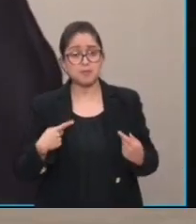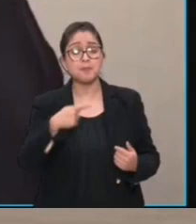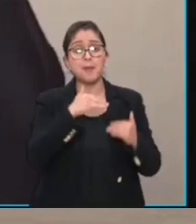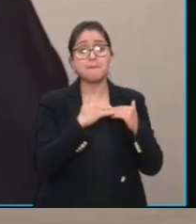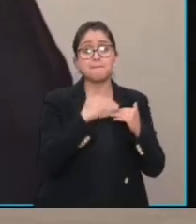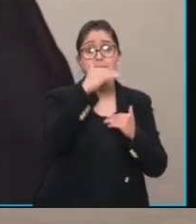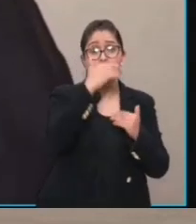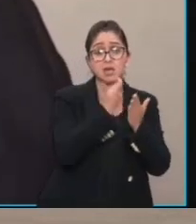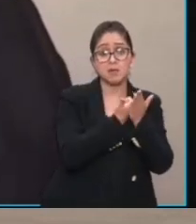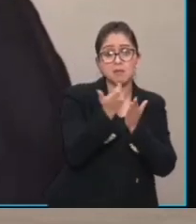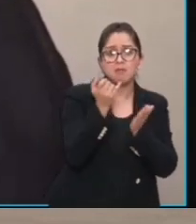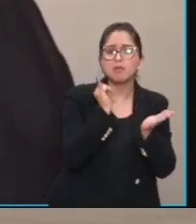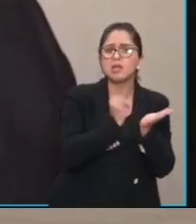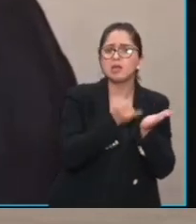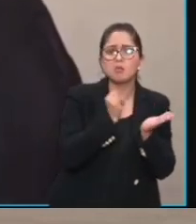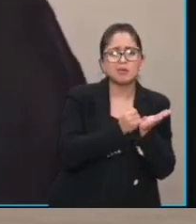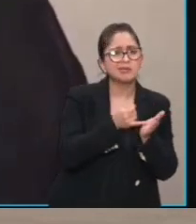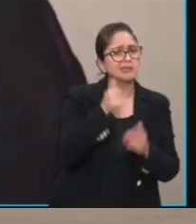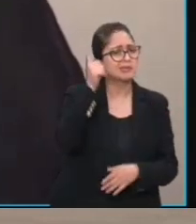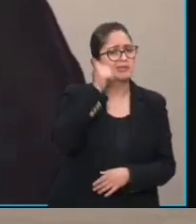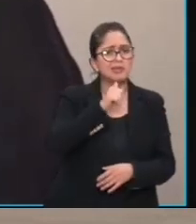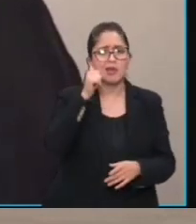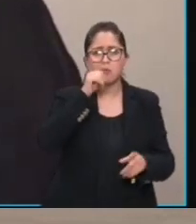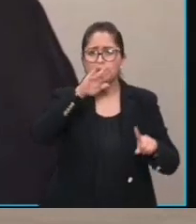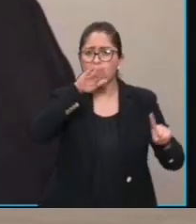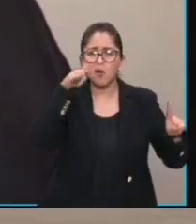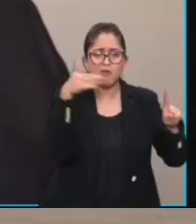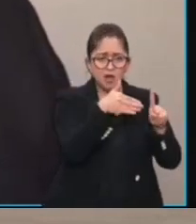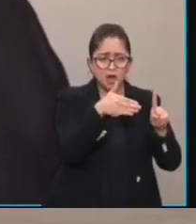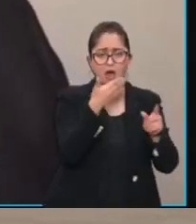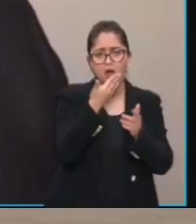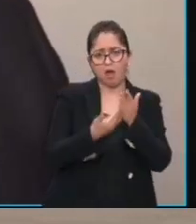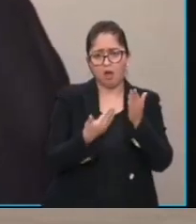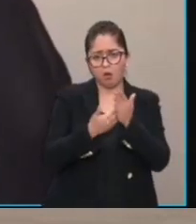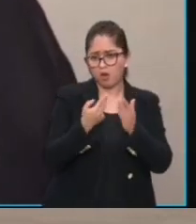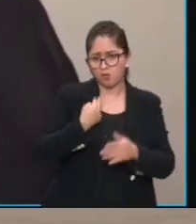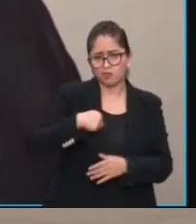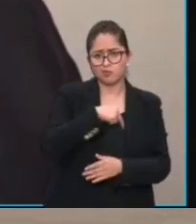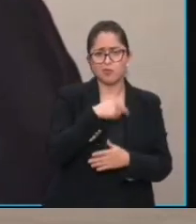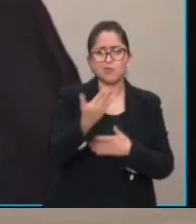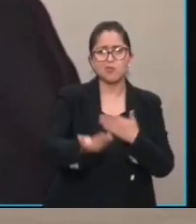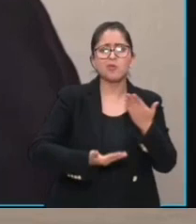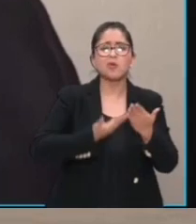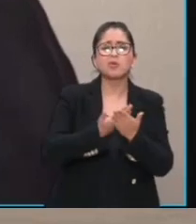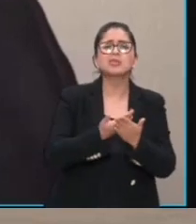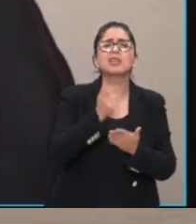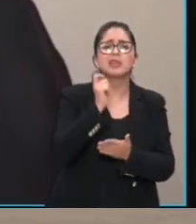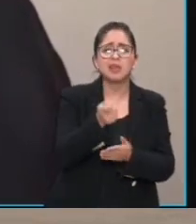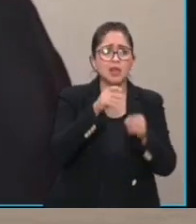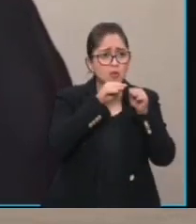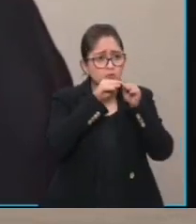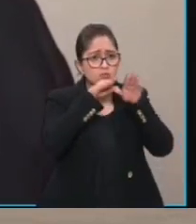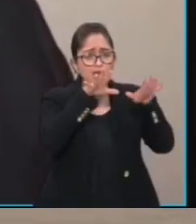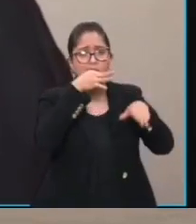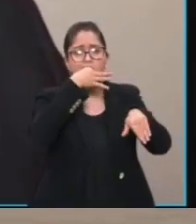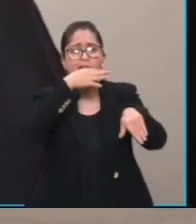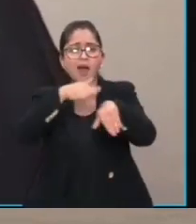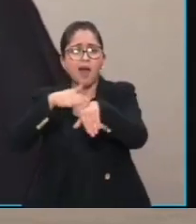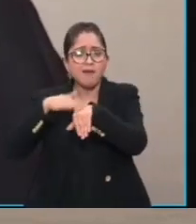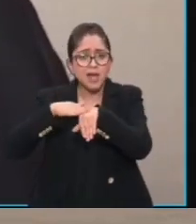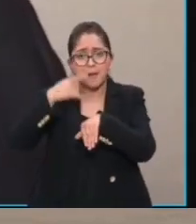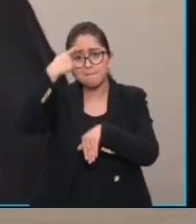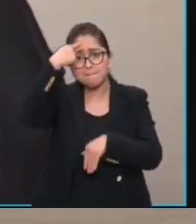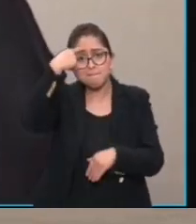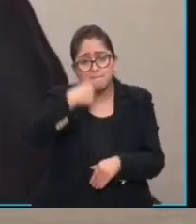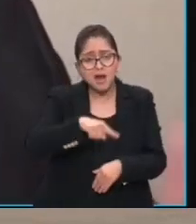supuesto, siempre que sea orientado, y lo que también proponemos nosotros es una publicidad orientada a desalentar